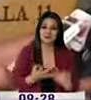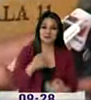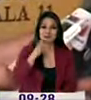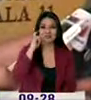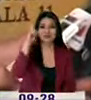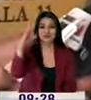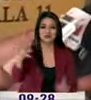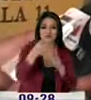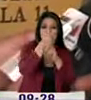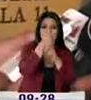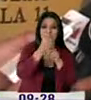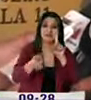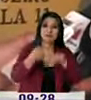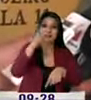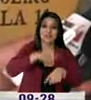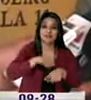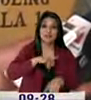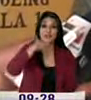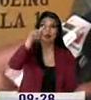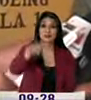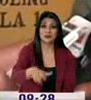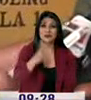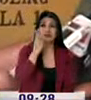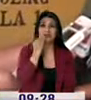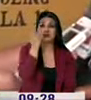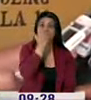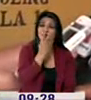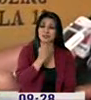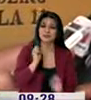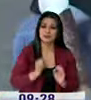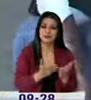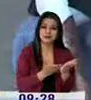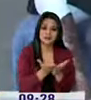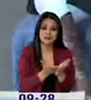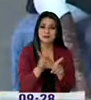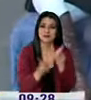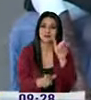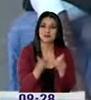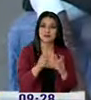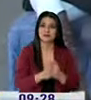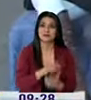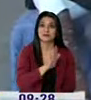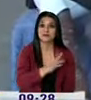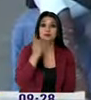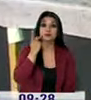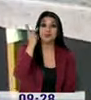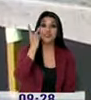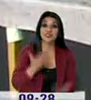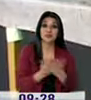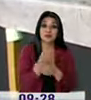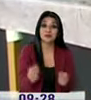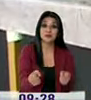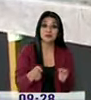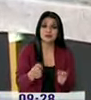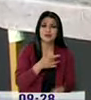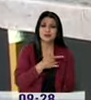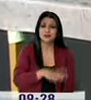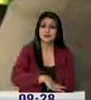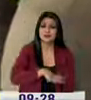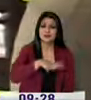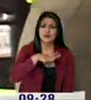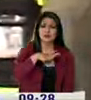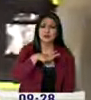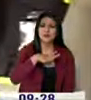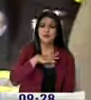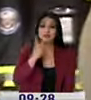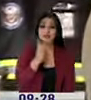sueño. Y al momento es mi primer avión de transporte, es una experiencia muy bonita poder servir a la gente. Los padres de las nuevas pilotas se sienten orgullosos